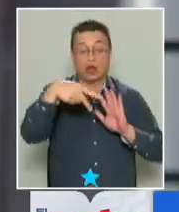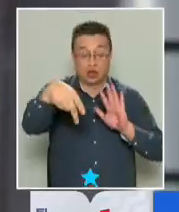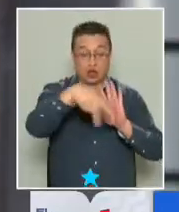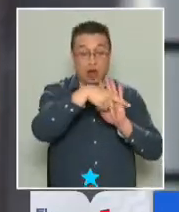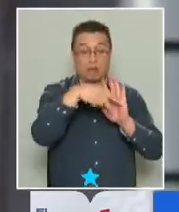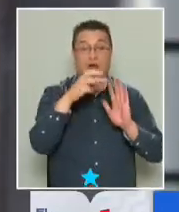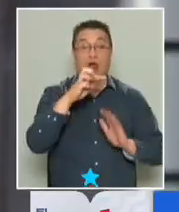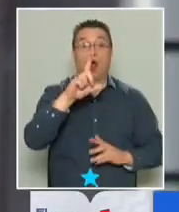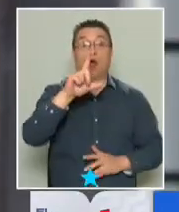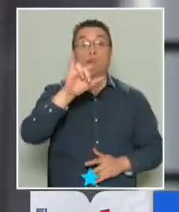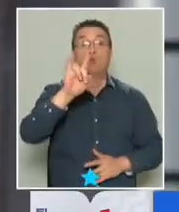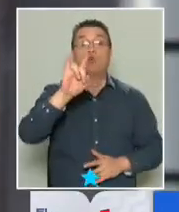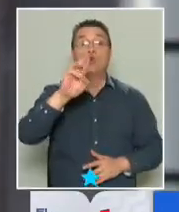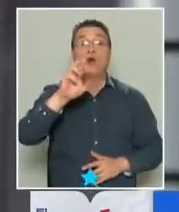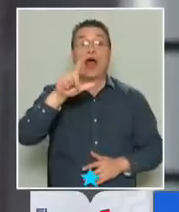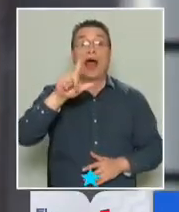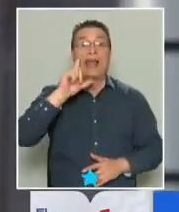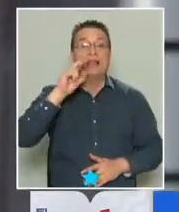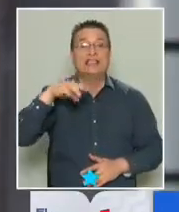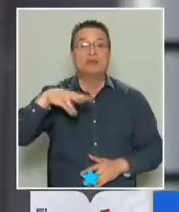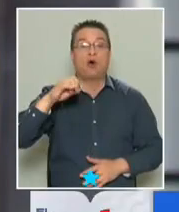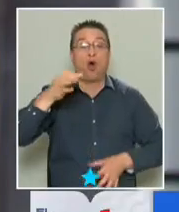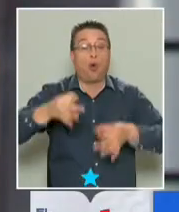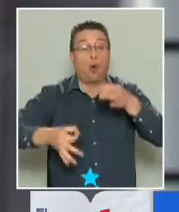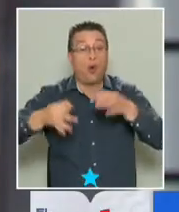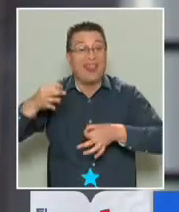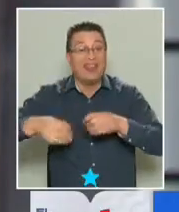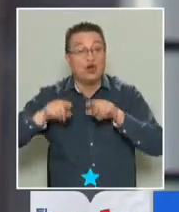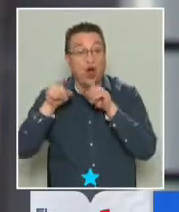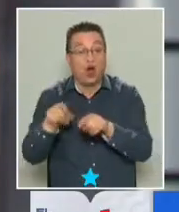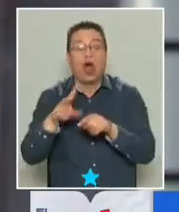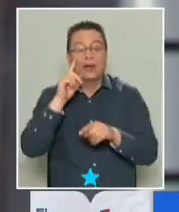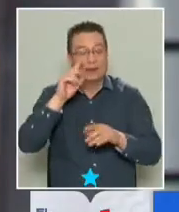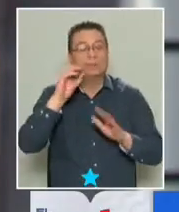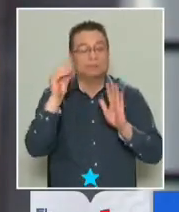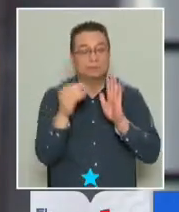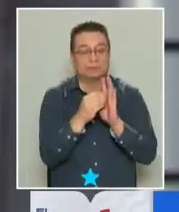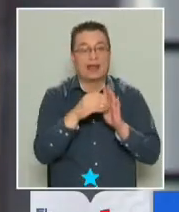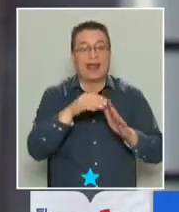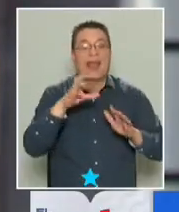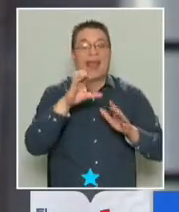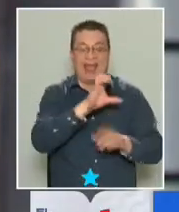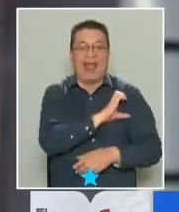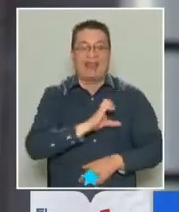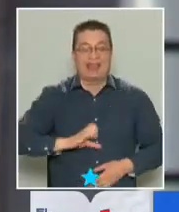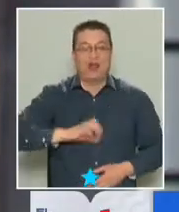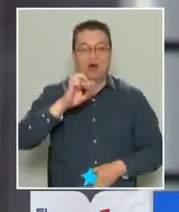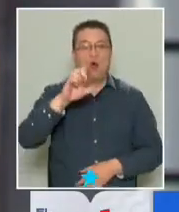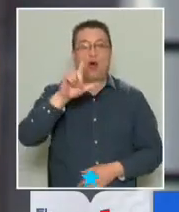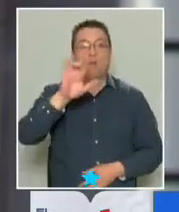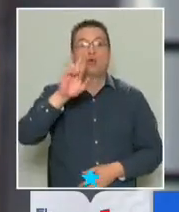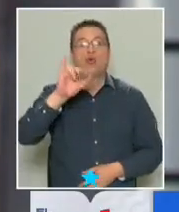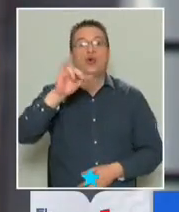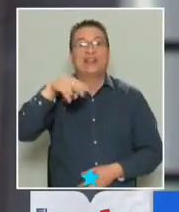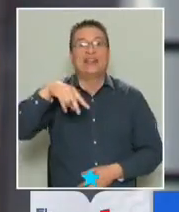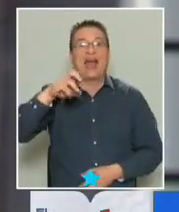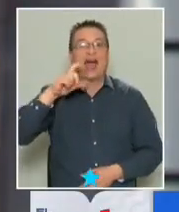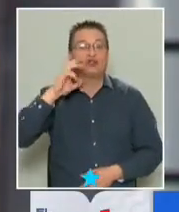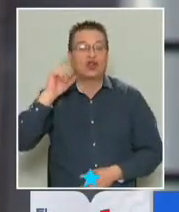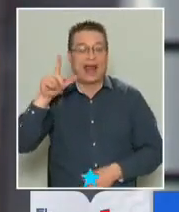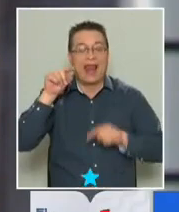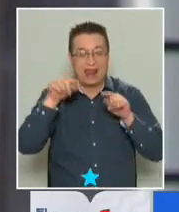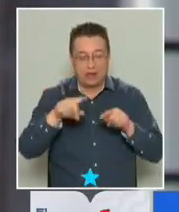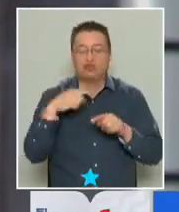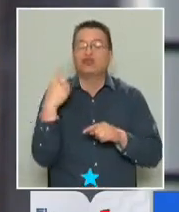el pluralismo jurídico viene aterrizar la idea de la forma de estado plurinacional que como hemos dicho en programas anteriores